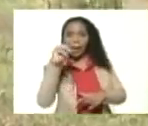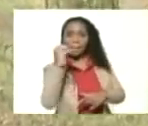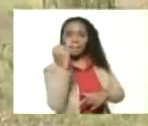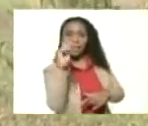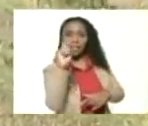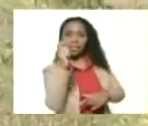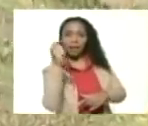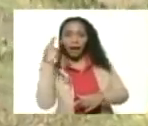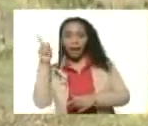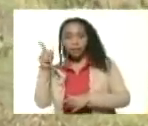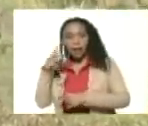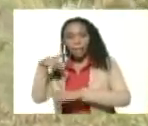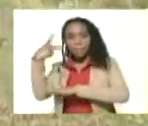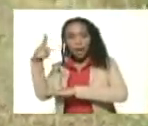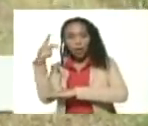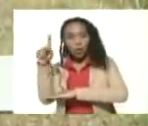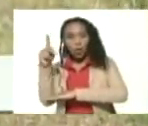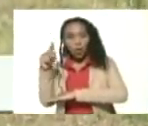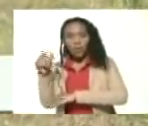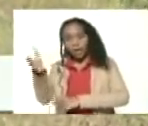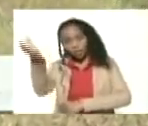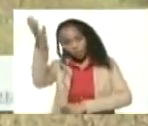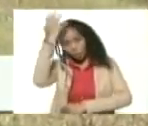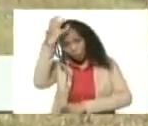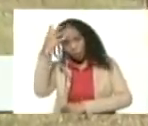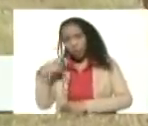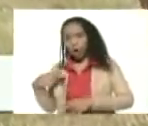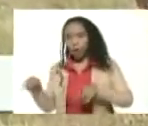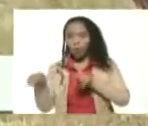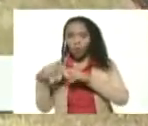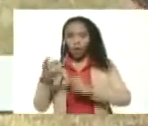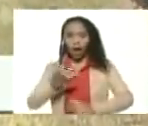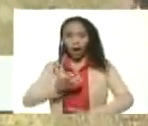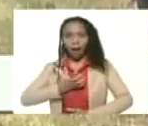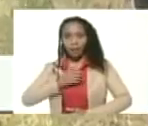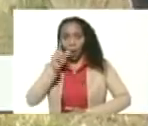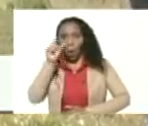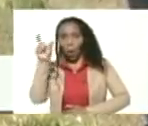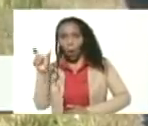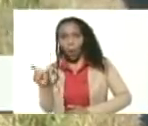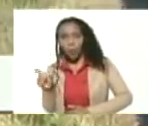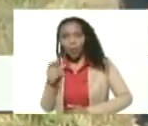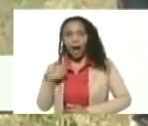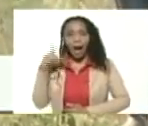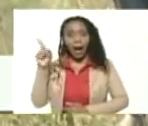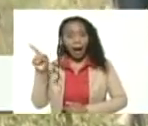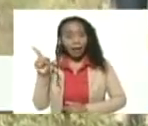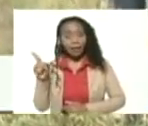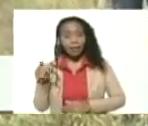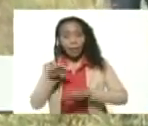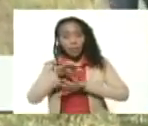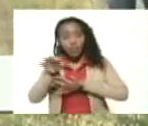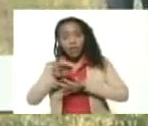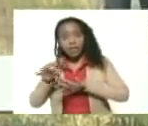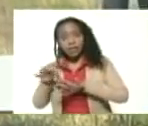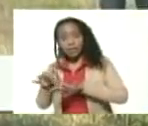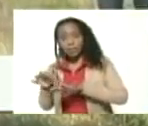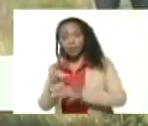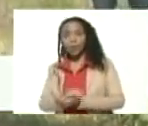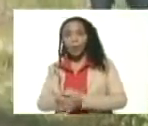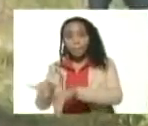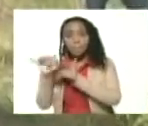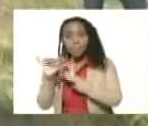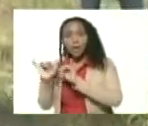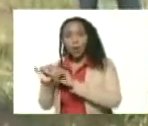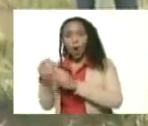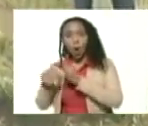en esta parroquia del Sombrero. Me encuentro con el alcalde César Gómez, alcalde de nuestro municipio Mellado, asimismo